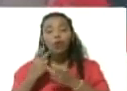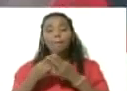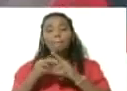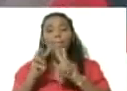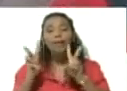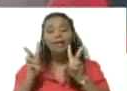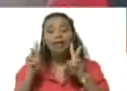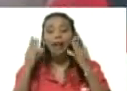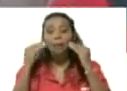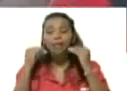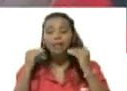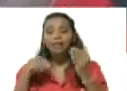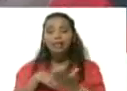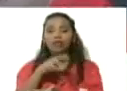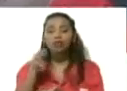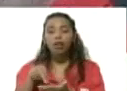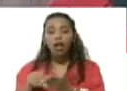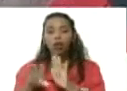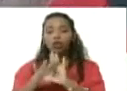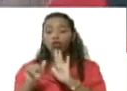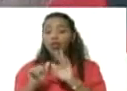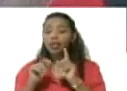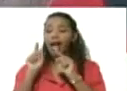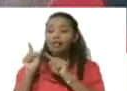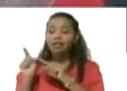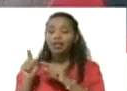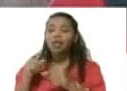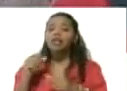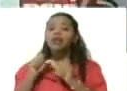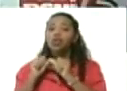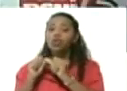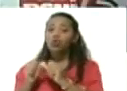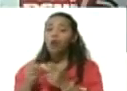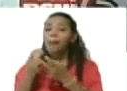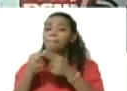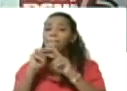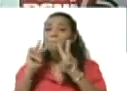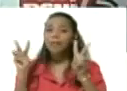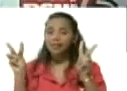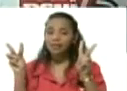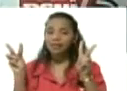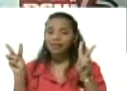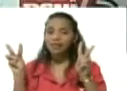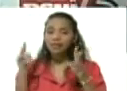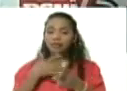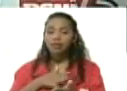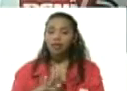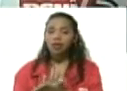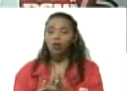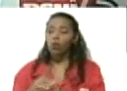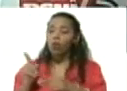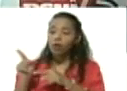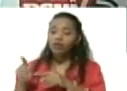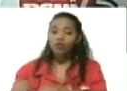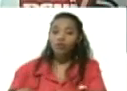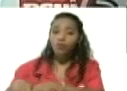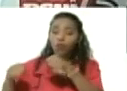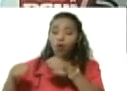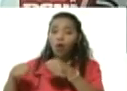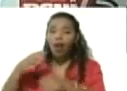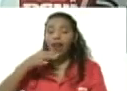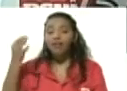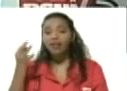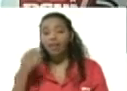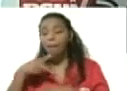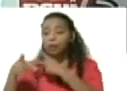la Asamblea Nacional Constituyente. Cuando emergió, cuando irrumpió ante la realidad política del